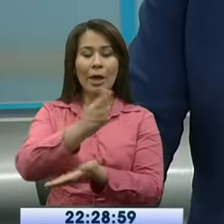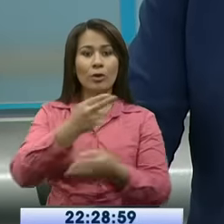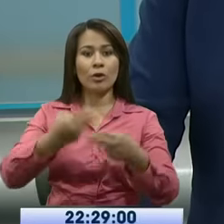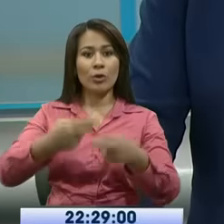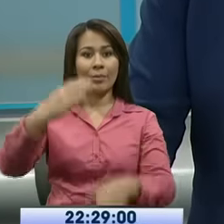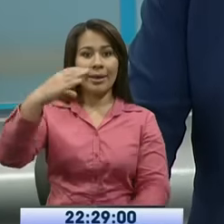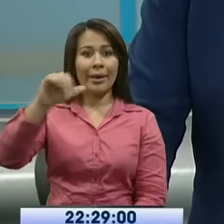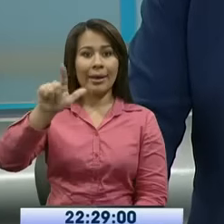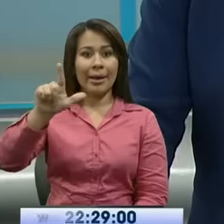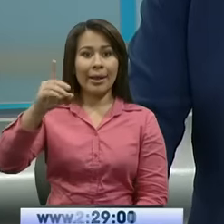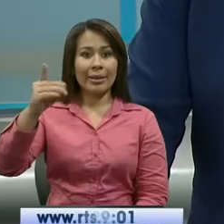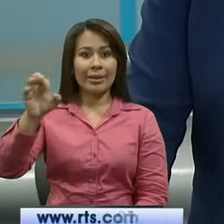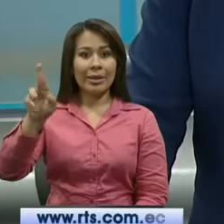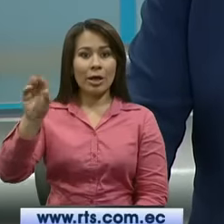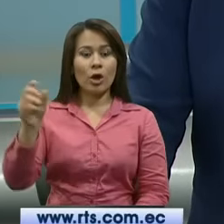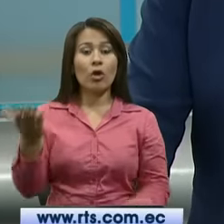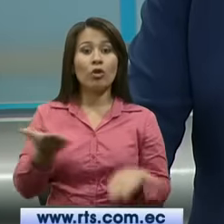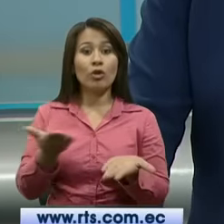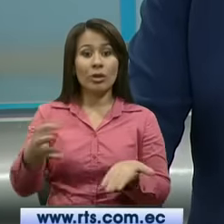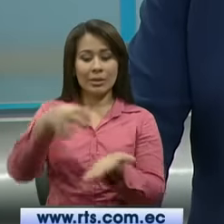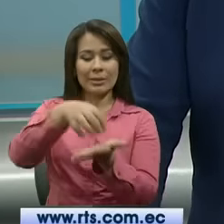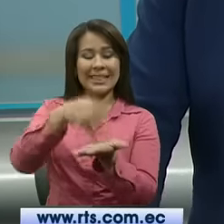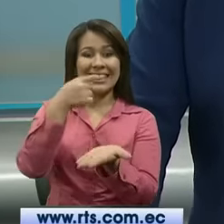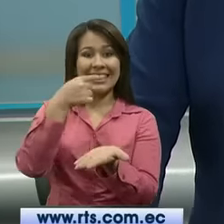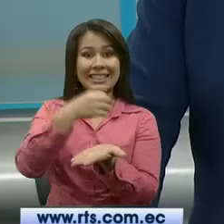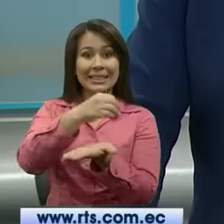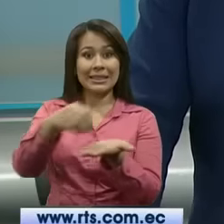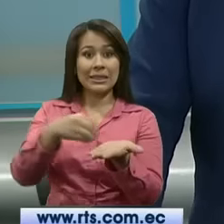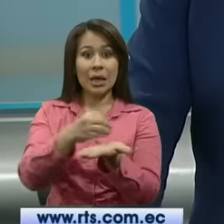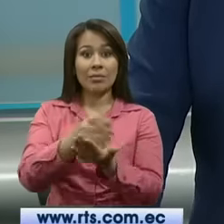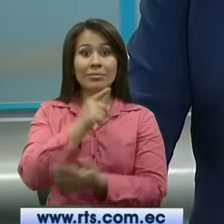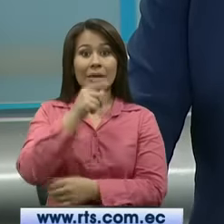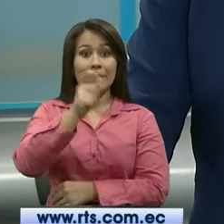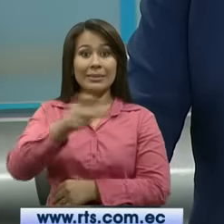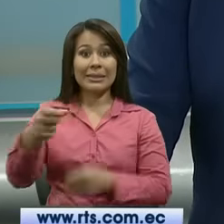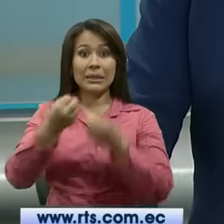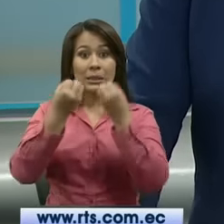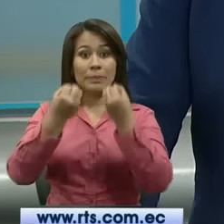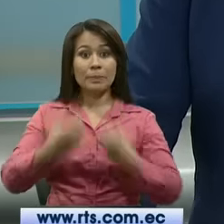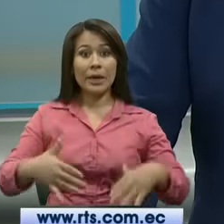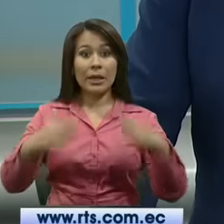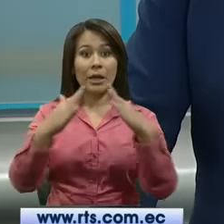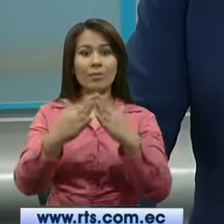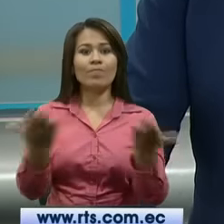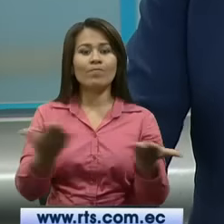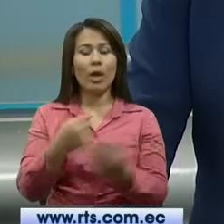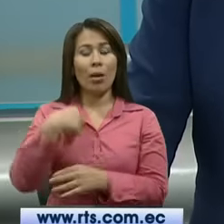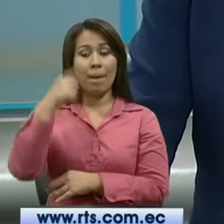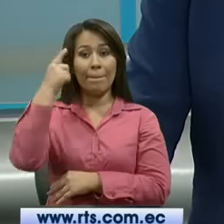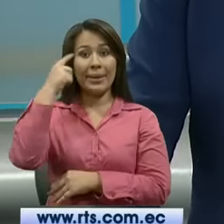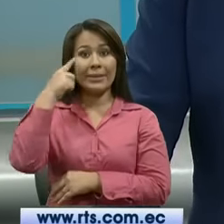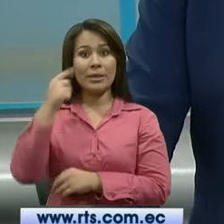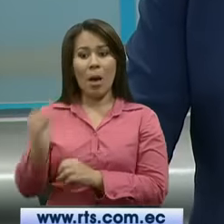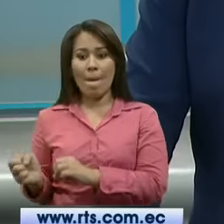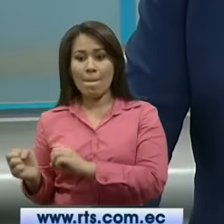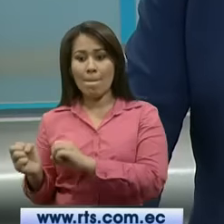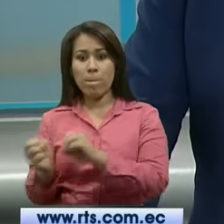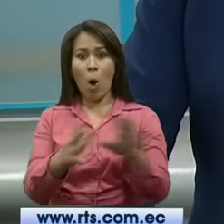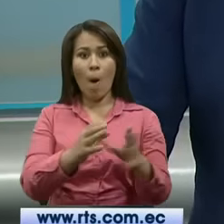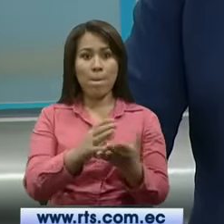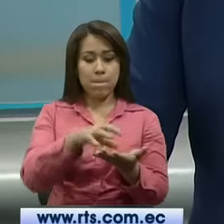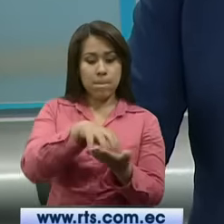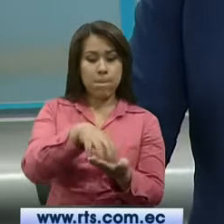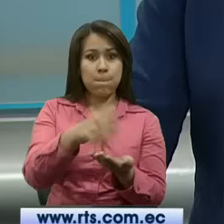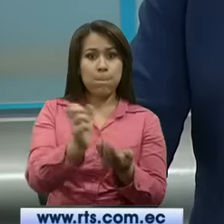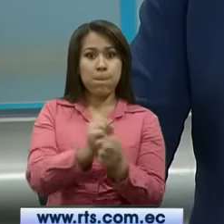cantón Santa Rosa, provincia de El Oro. Los perjudicados presumen que se trataría de un atentado con bomba, mientras que peritos